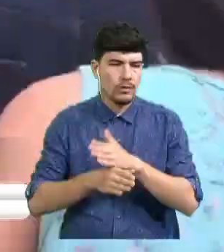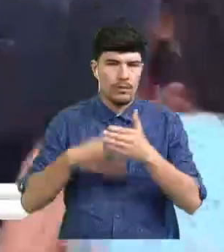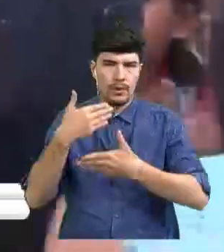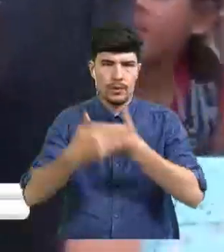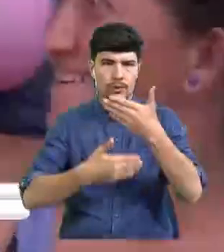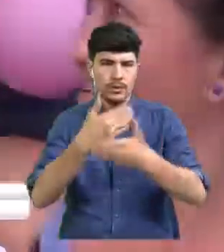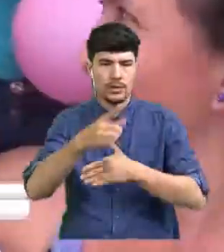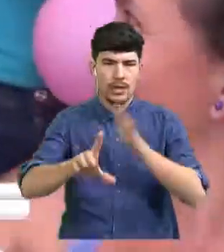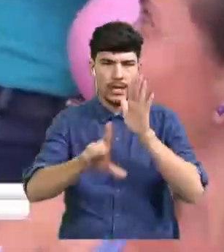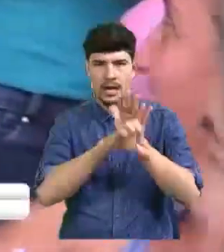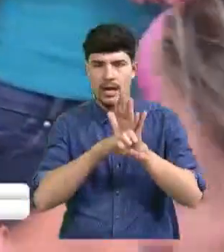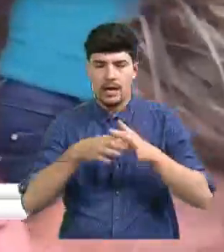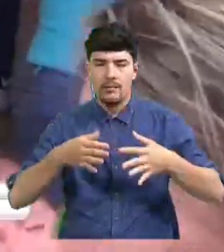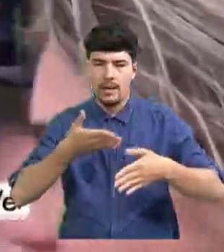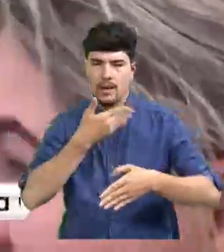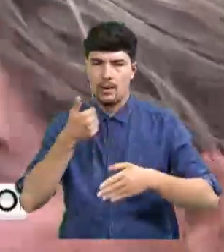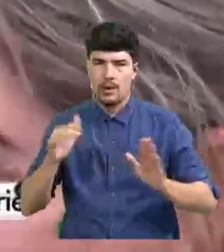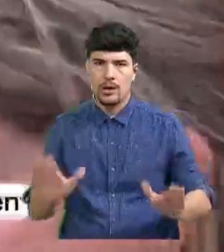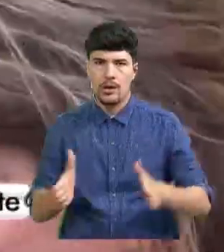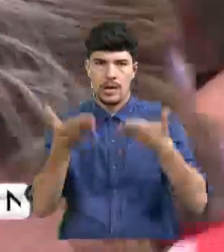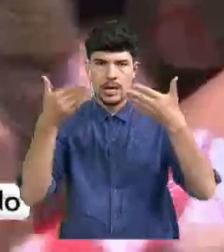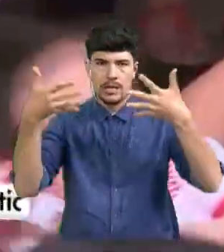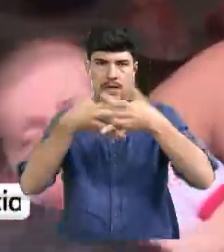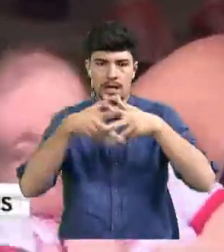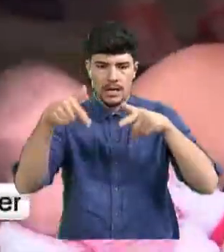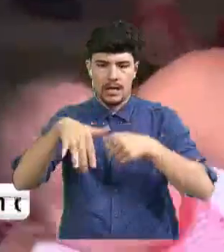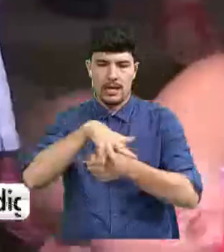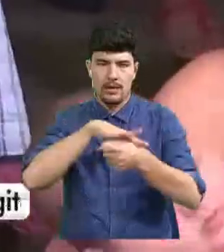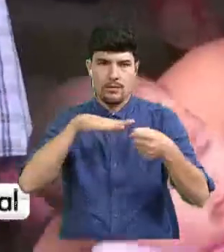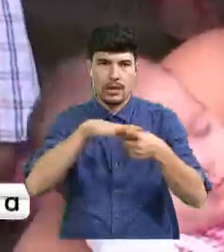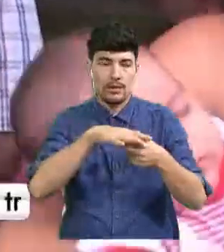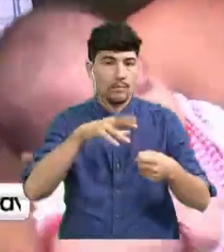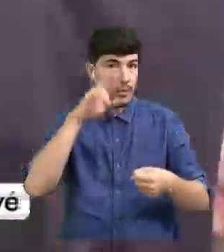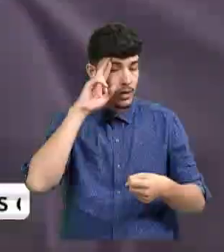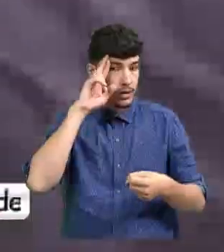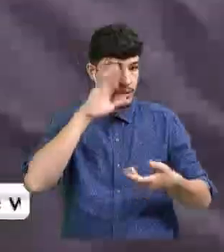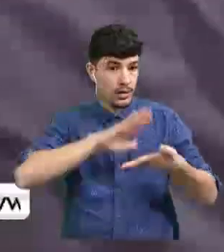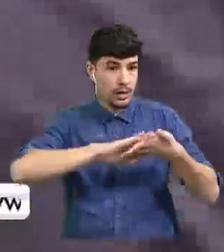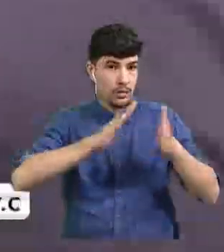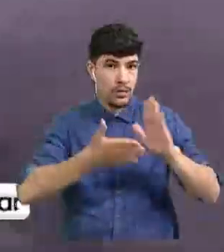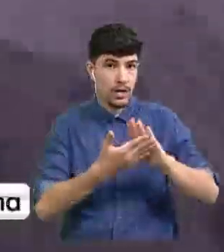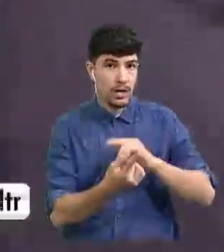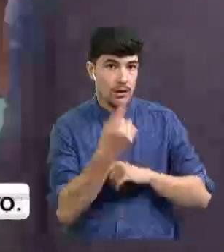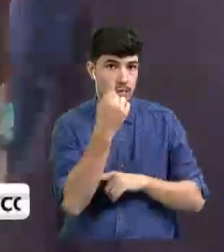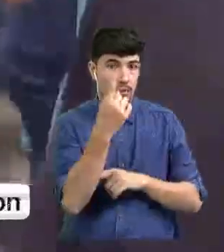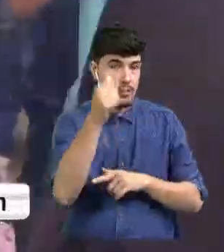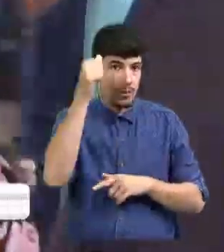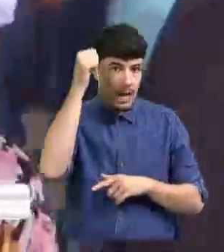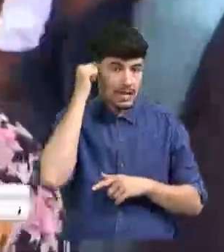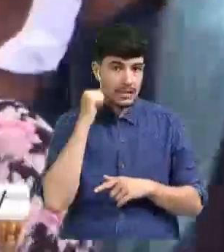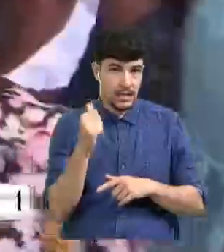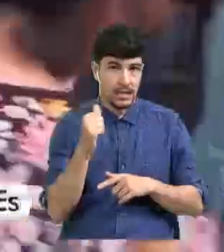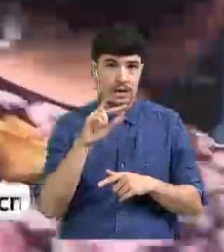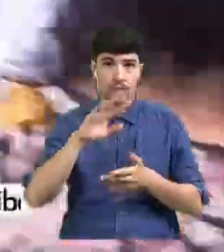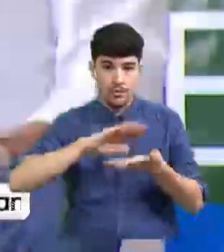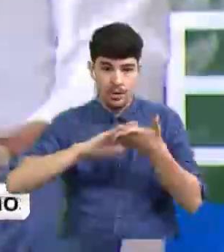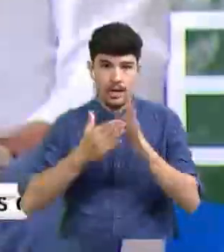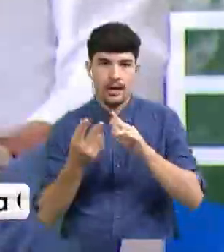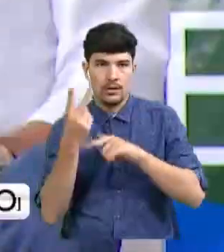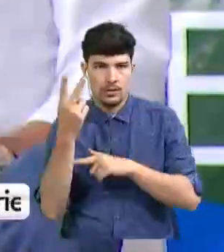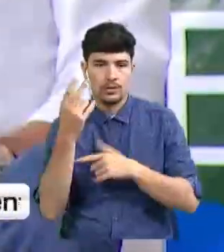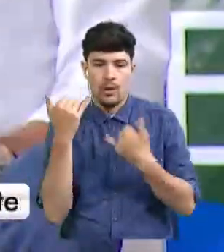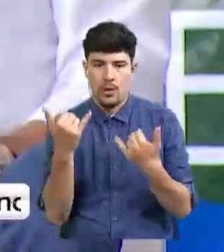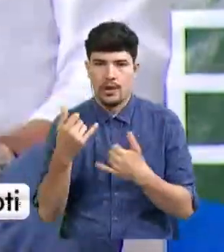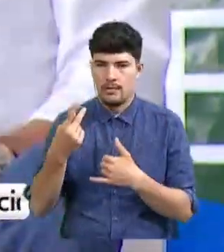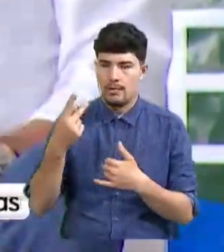mejoramiento integral de barrios. Y aquí en la Comuna 1, como ayer lo hicimos en la Comuna 2, también estamos